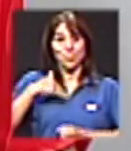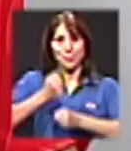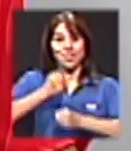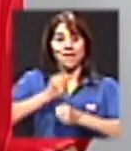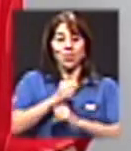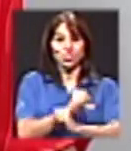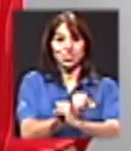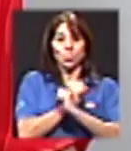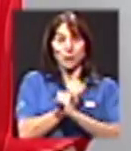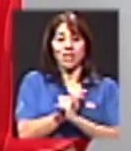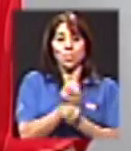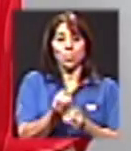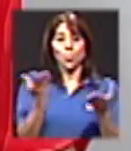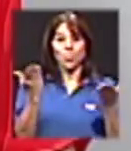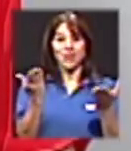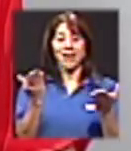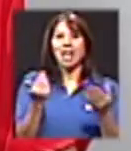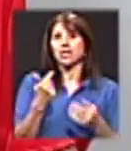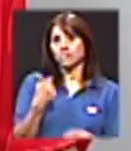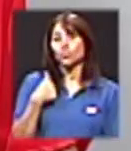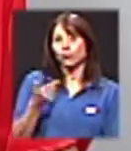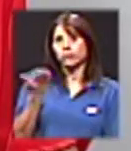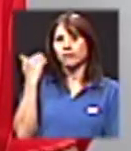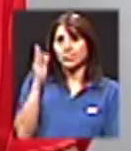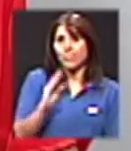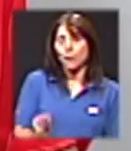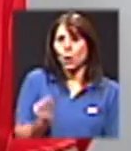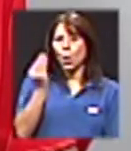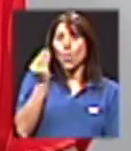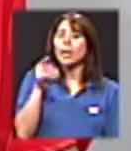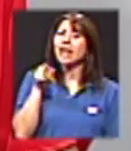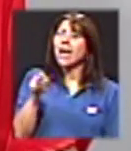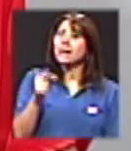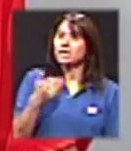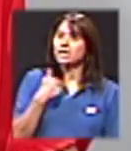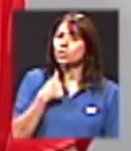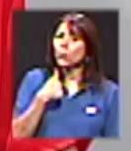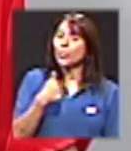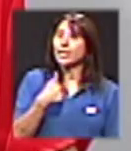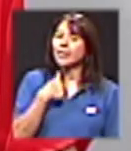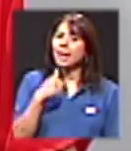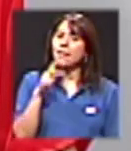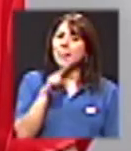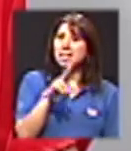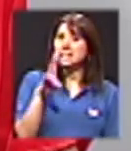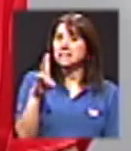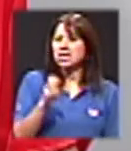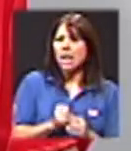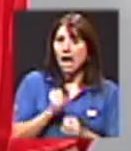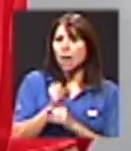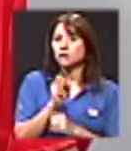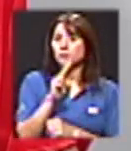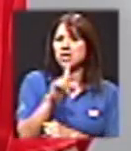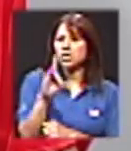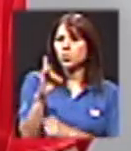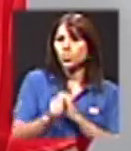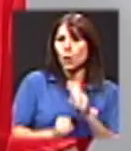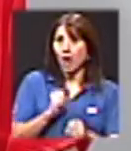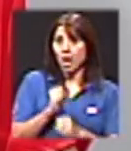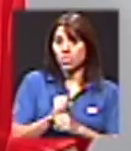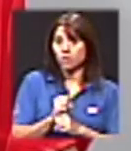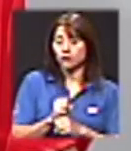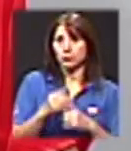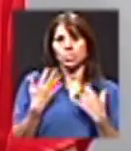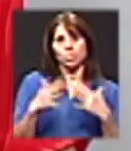muy joven, yo llegué al Ministerio de Seguridad Pública a los 27 años, 28 años, y ser oficial mayor en